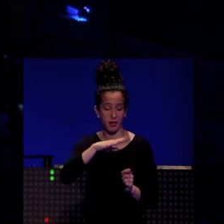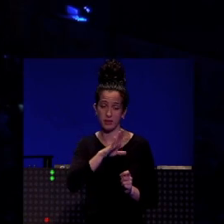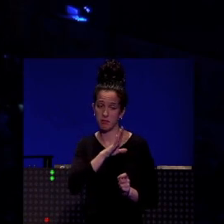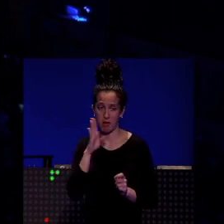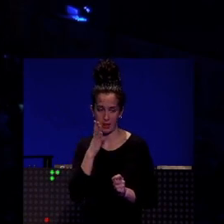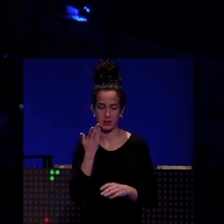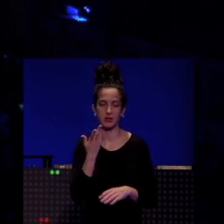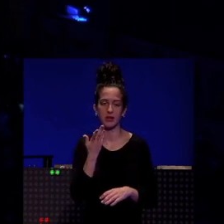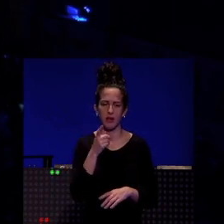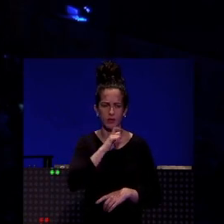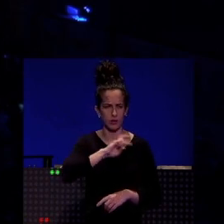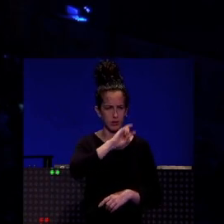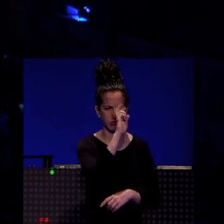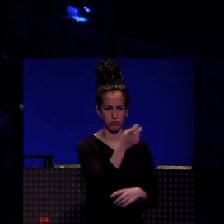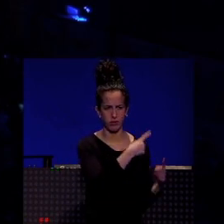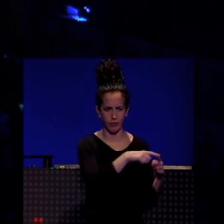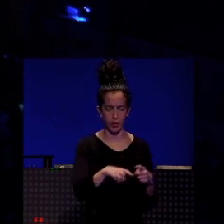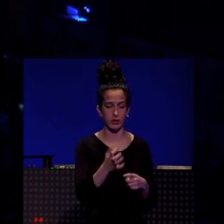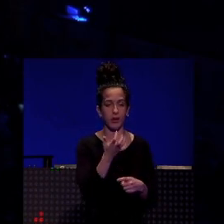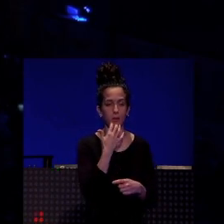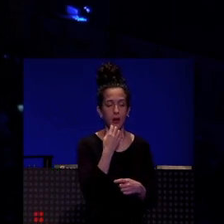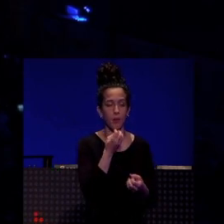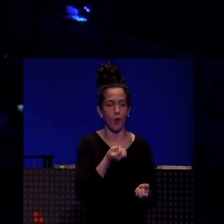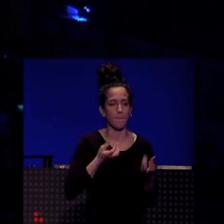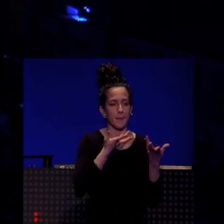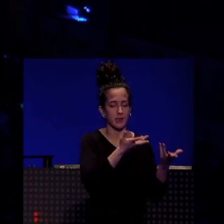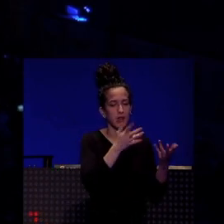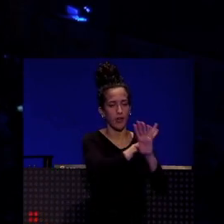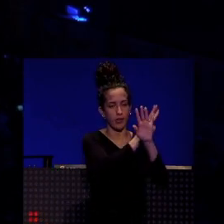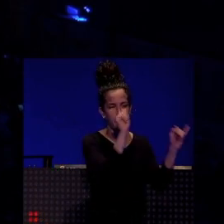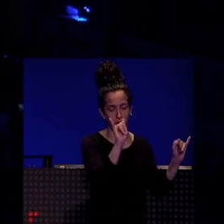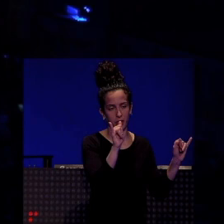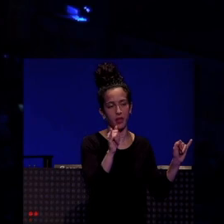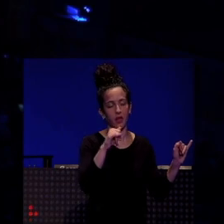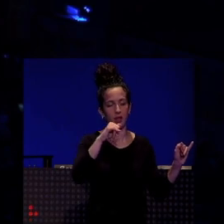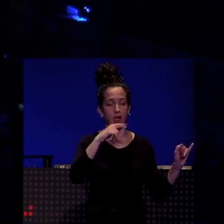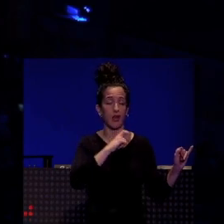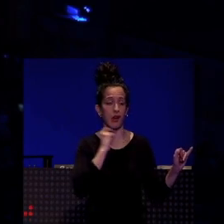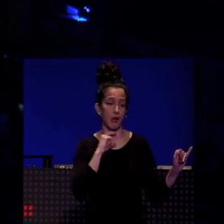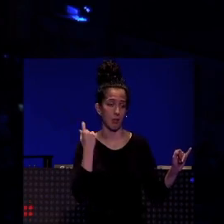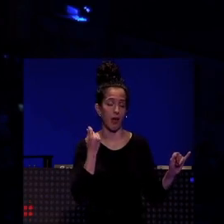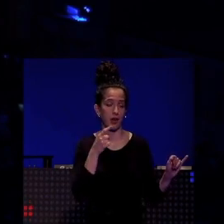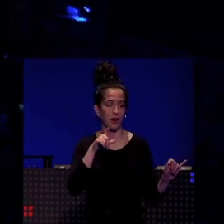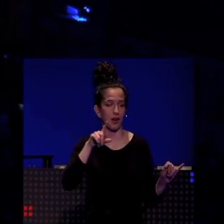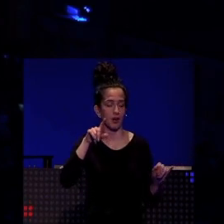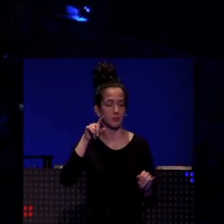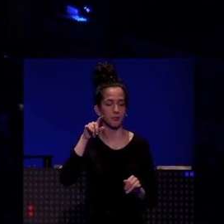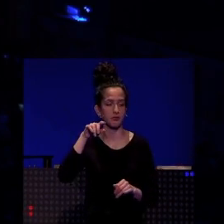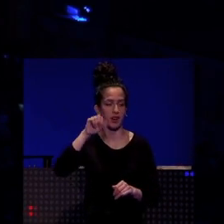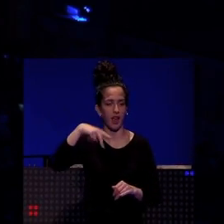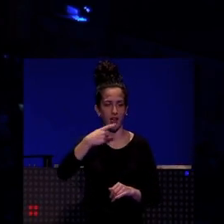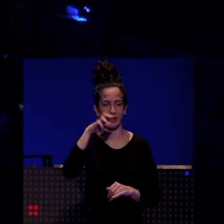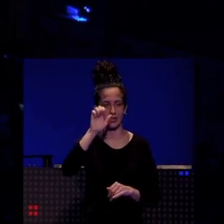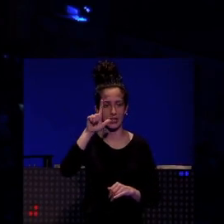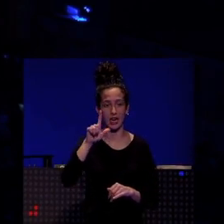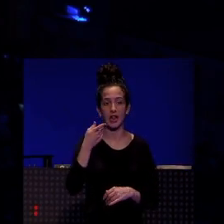como la asociación mensajeros de la paz del padre ángel hemos hecho algo inédito que nunca nadie había hecho antes